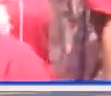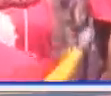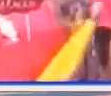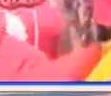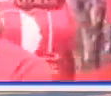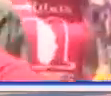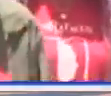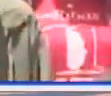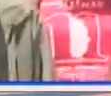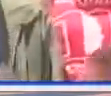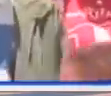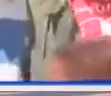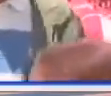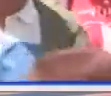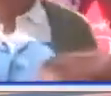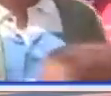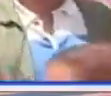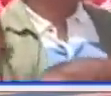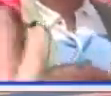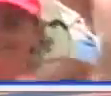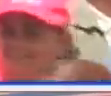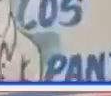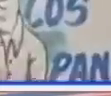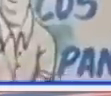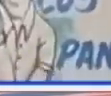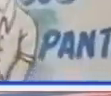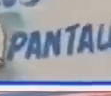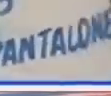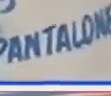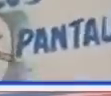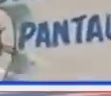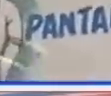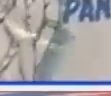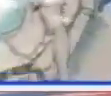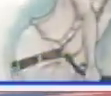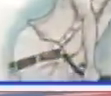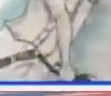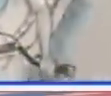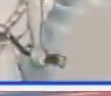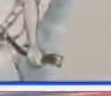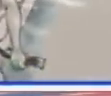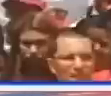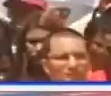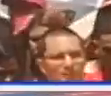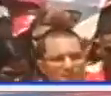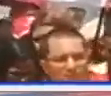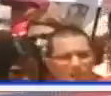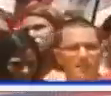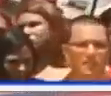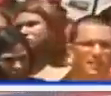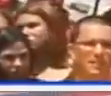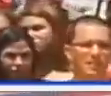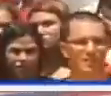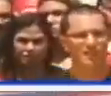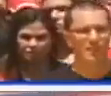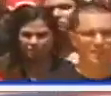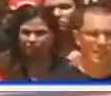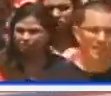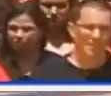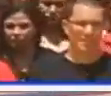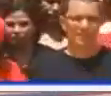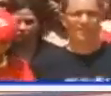Los CLAP están trabajando, más de 15.000 CLAP en el país.